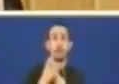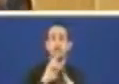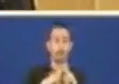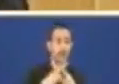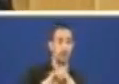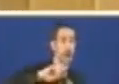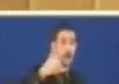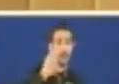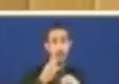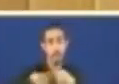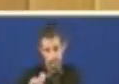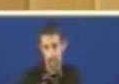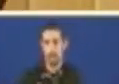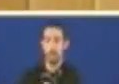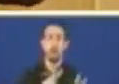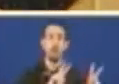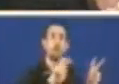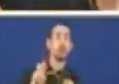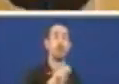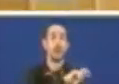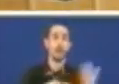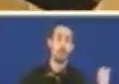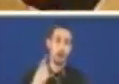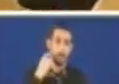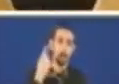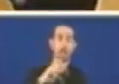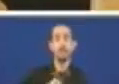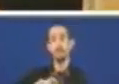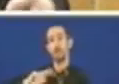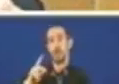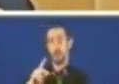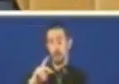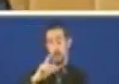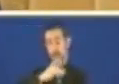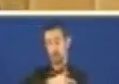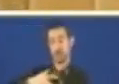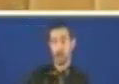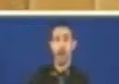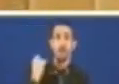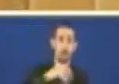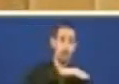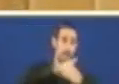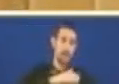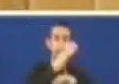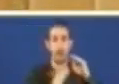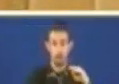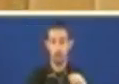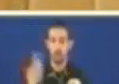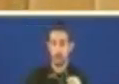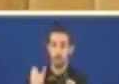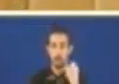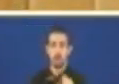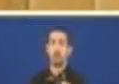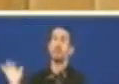así, en Nova Galicia Banco, reventa tamén na Caixa de Aforros do Mediterráneo e en outras entidades, cando esas entidades son intervidas polo